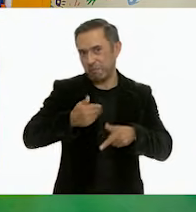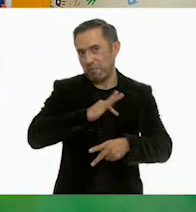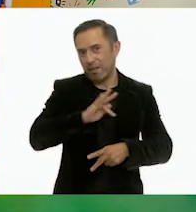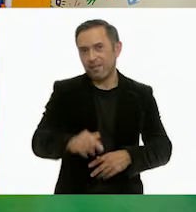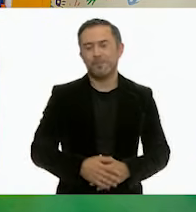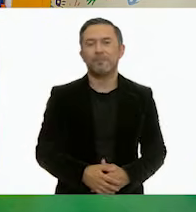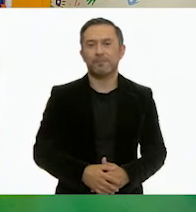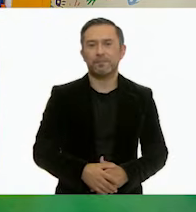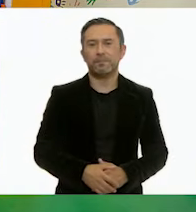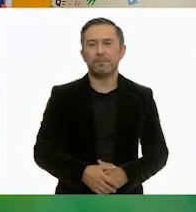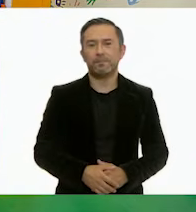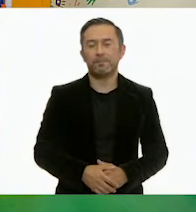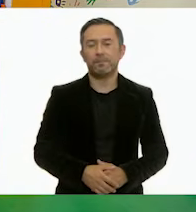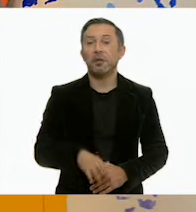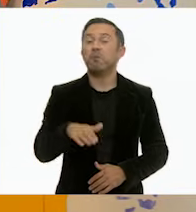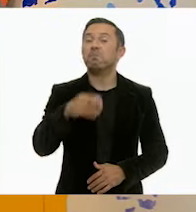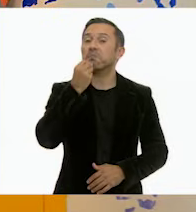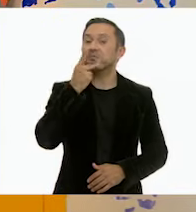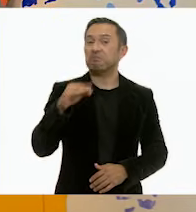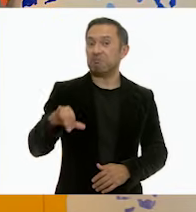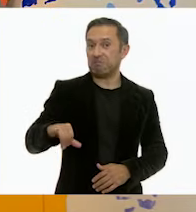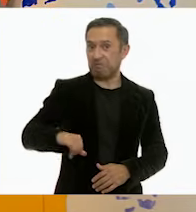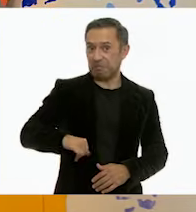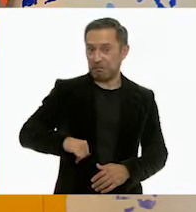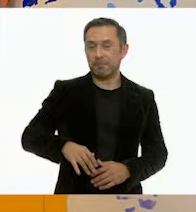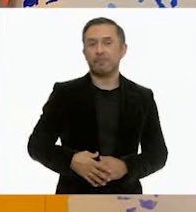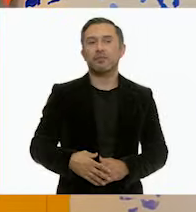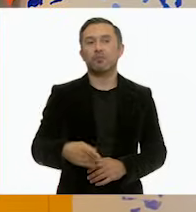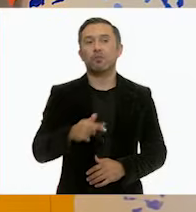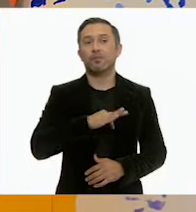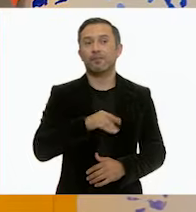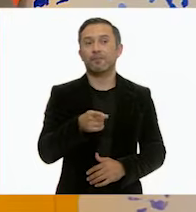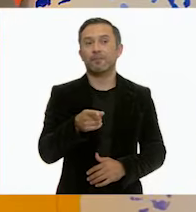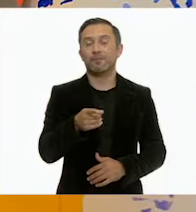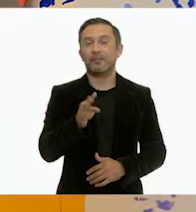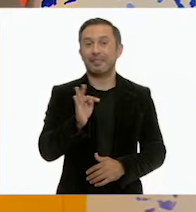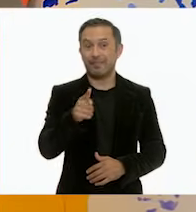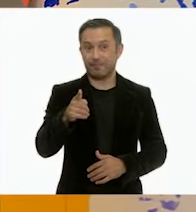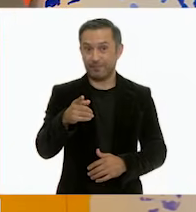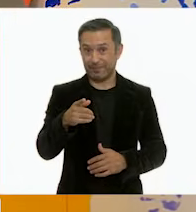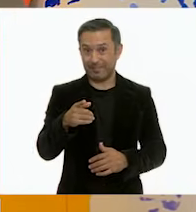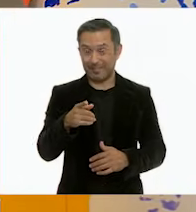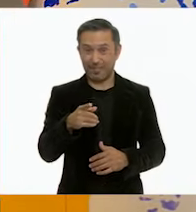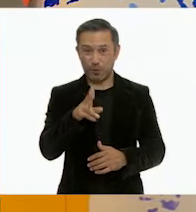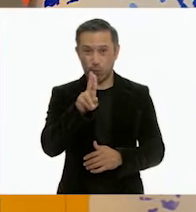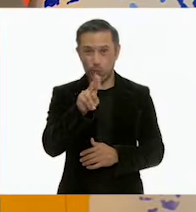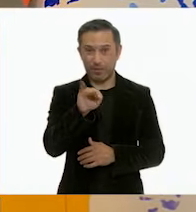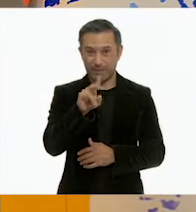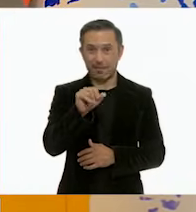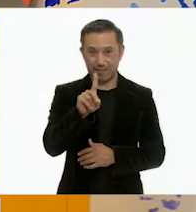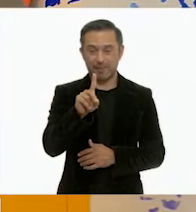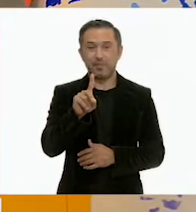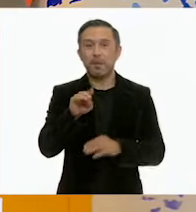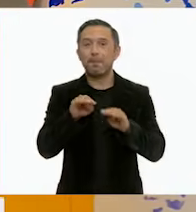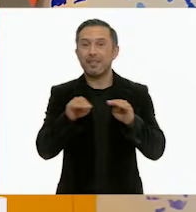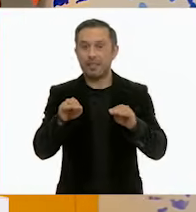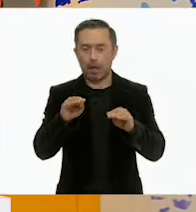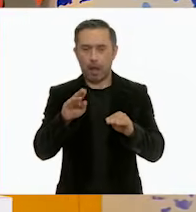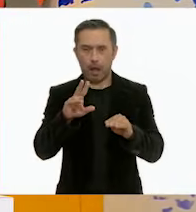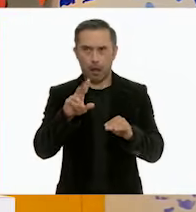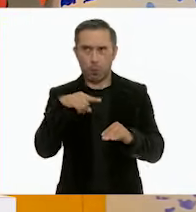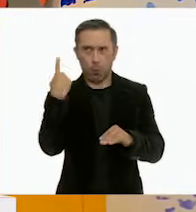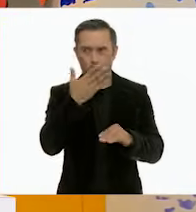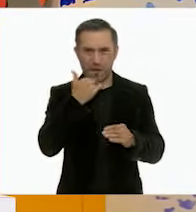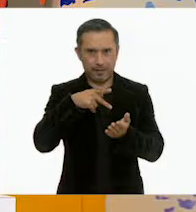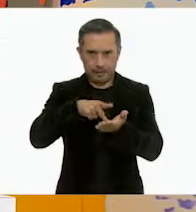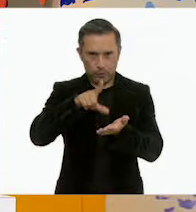Algo muy interesante que también puedes hacer utilizando estas medidas, estas unidades de medida no convencionales, es utilizar